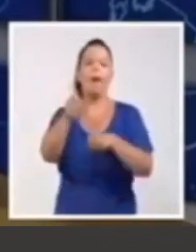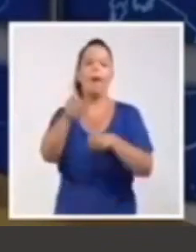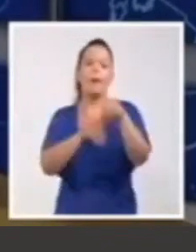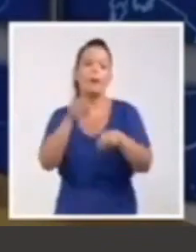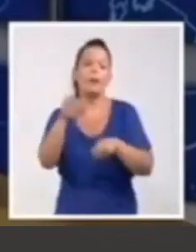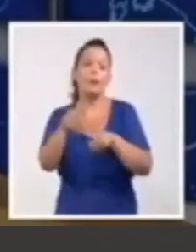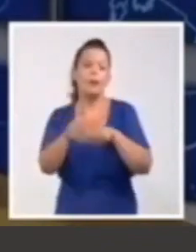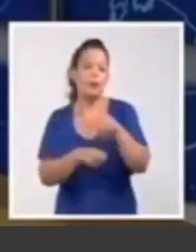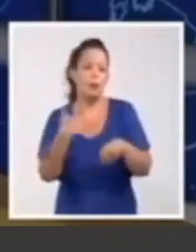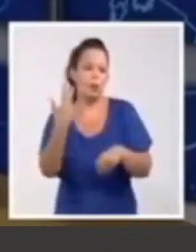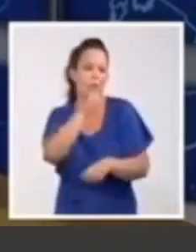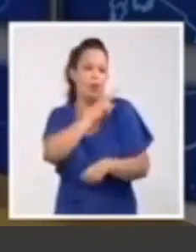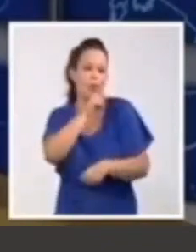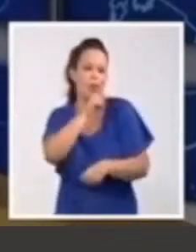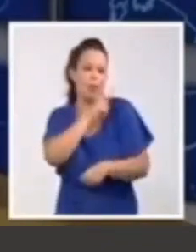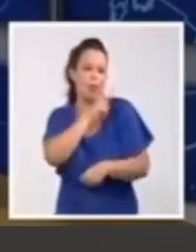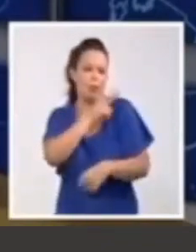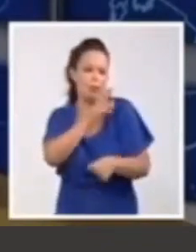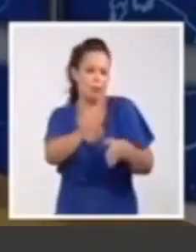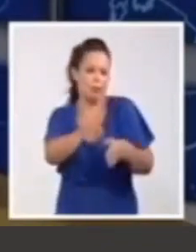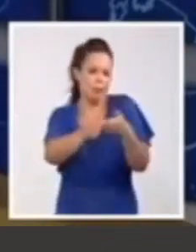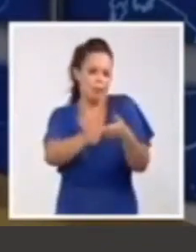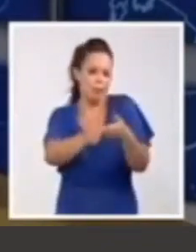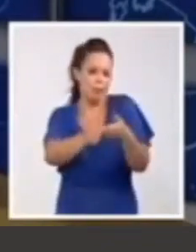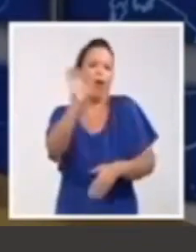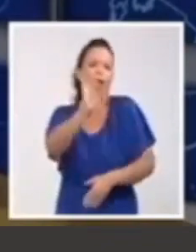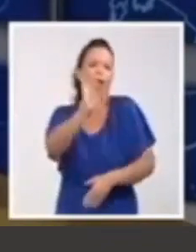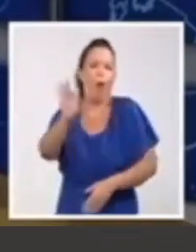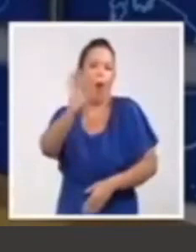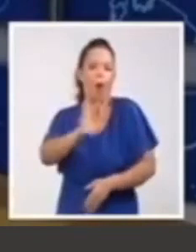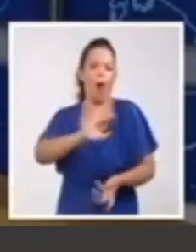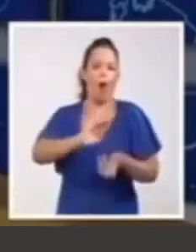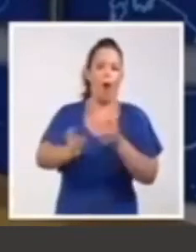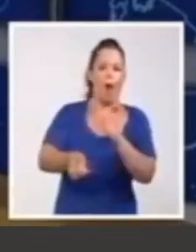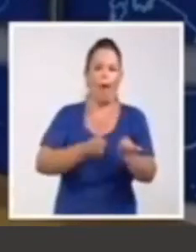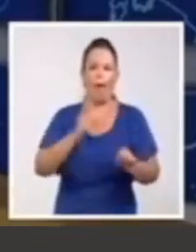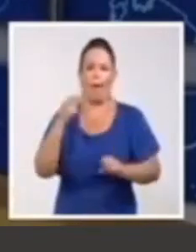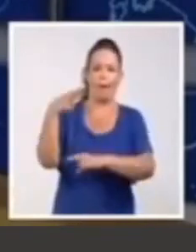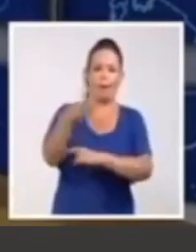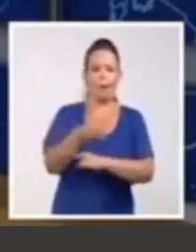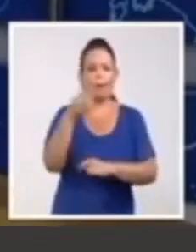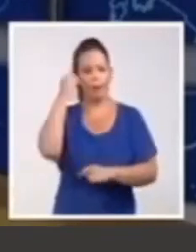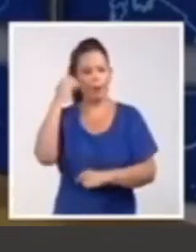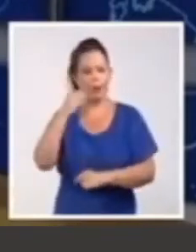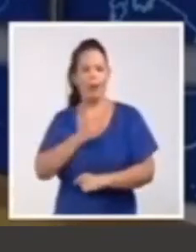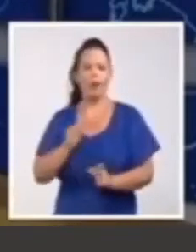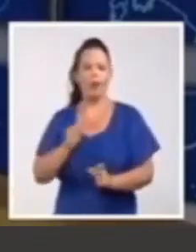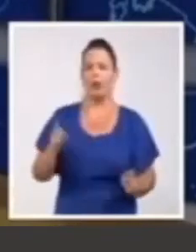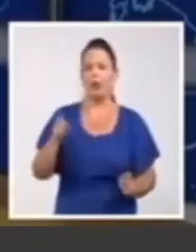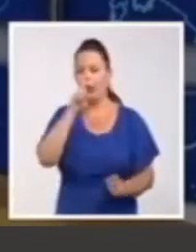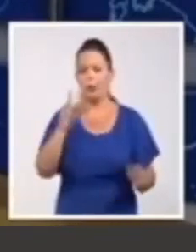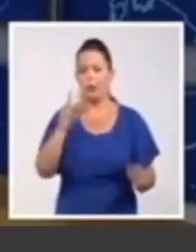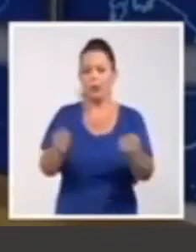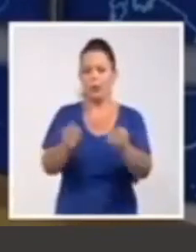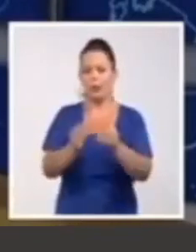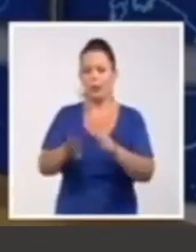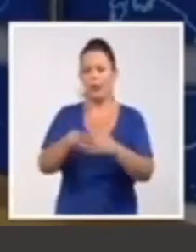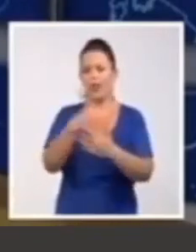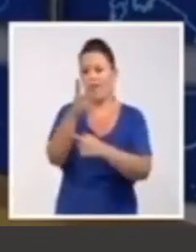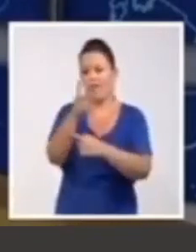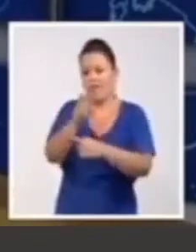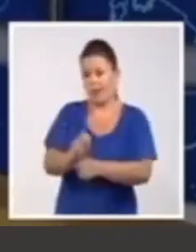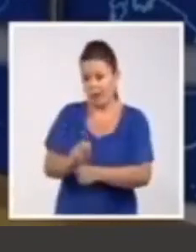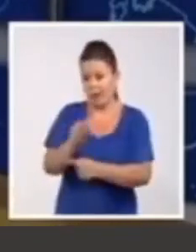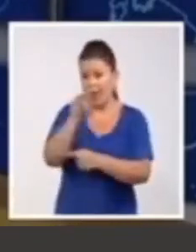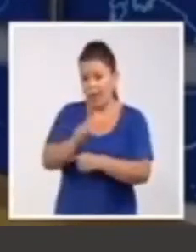jefes dirigentes y los órganos de mando y dirección culminando el día 20 de noviembre con el día nacional de la